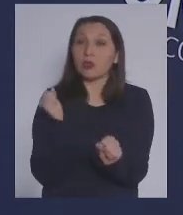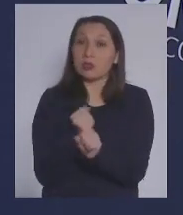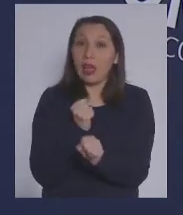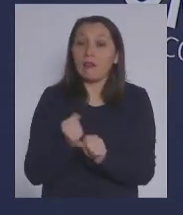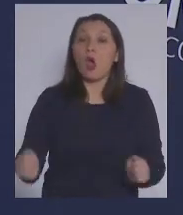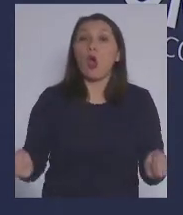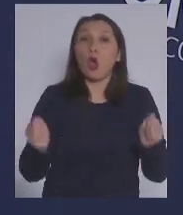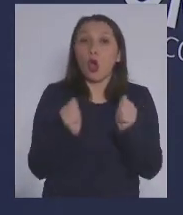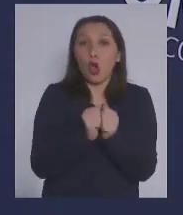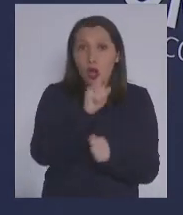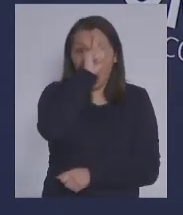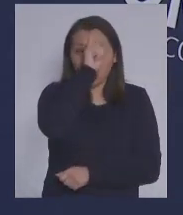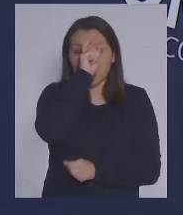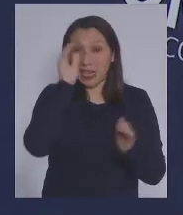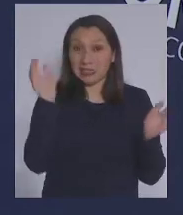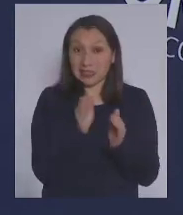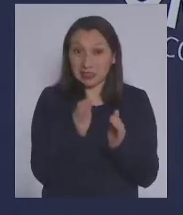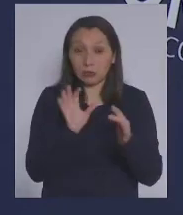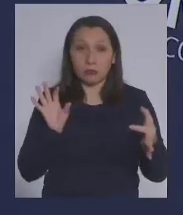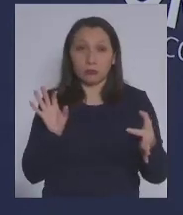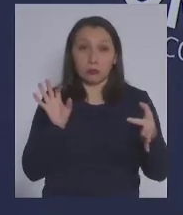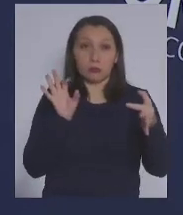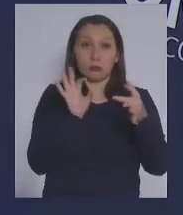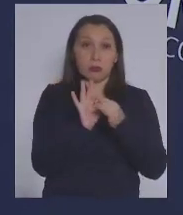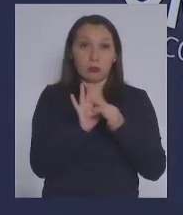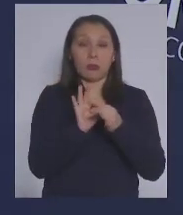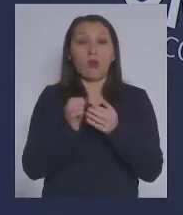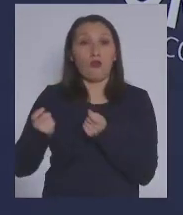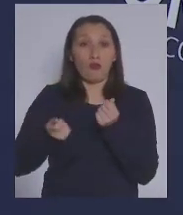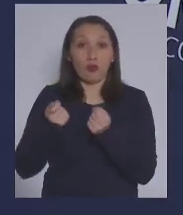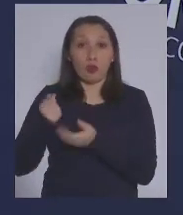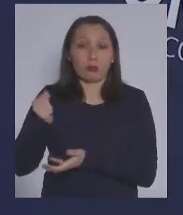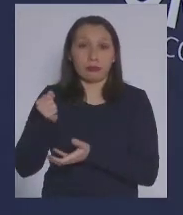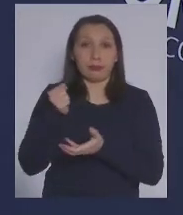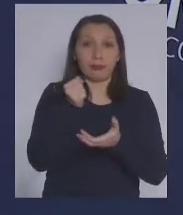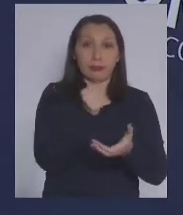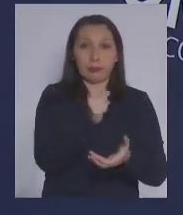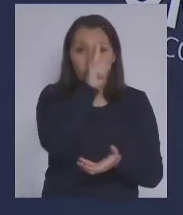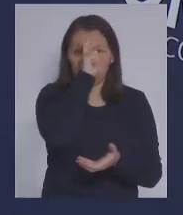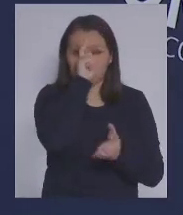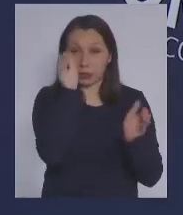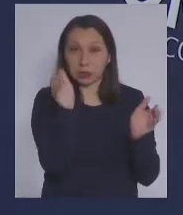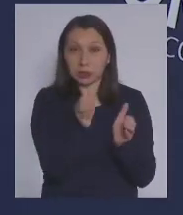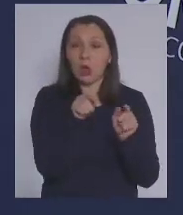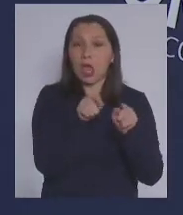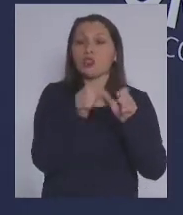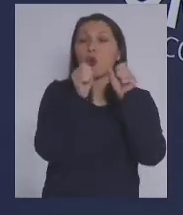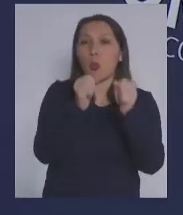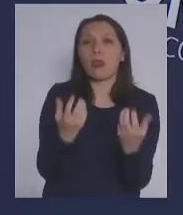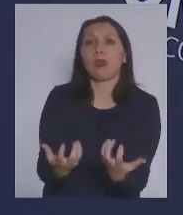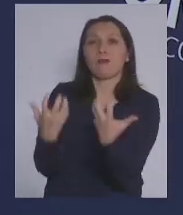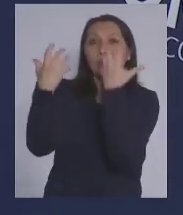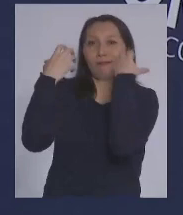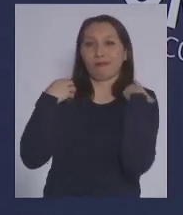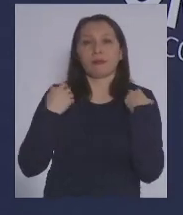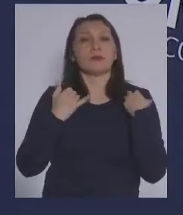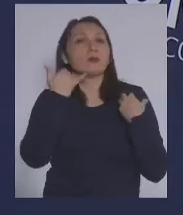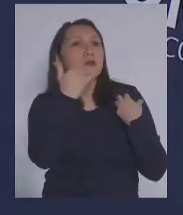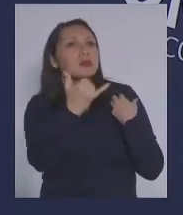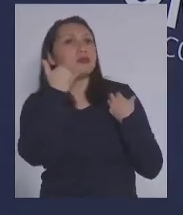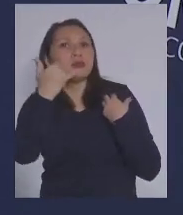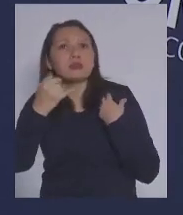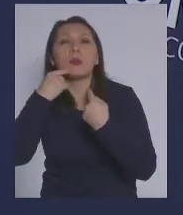junto con la atención primaria con esta transferencia de recursos que se ha hecho la atención primaria para efectivamente llevar a cabo